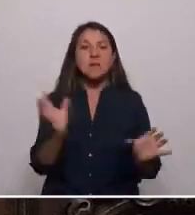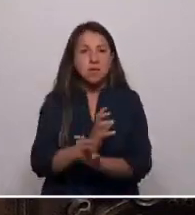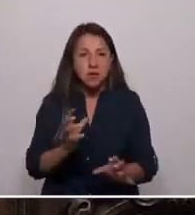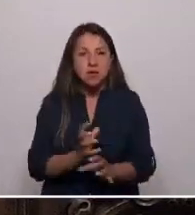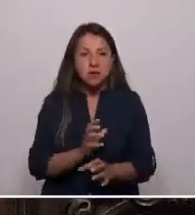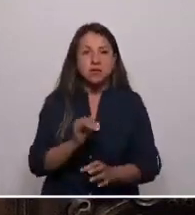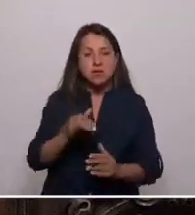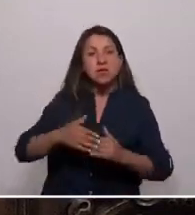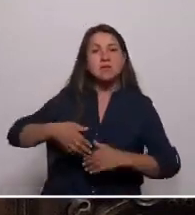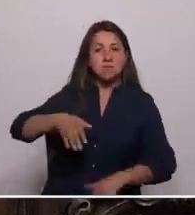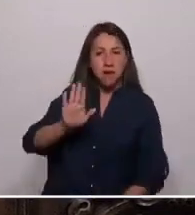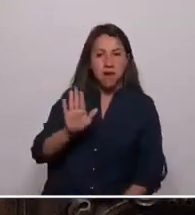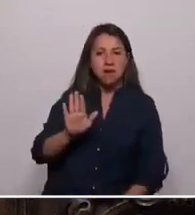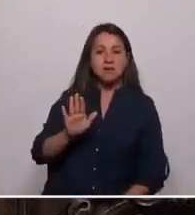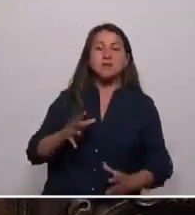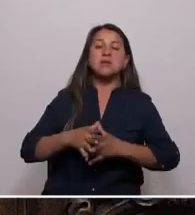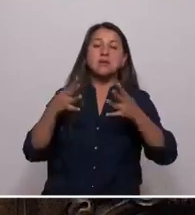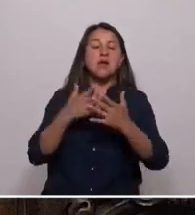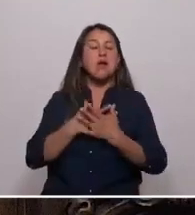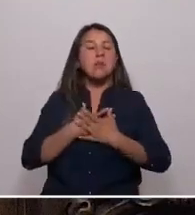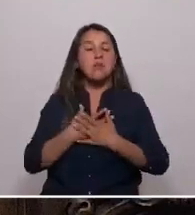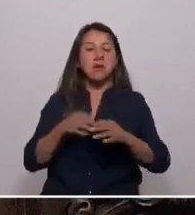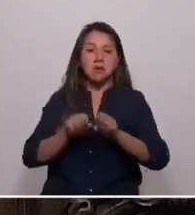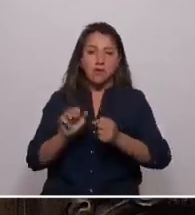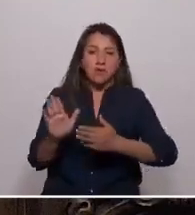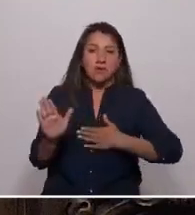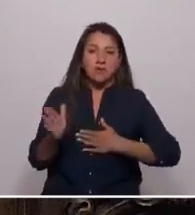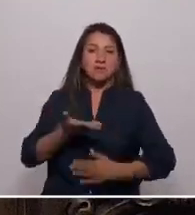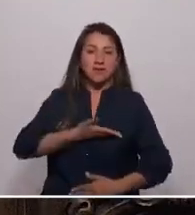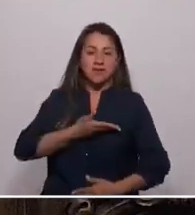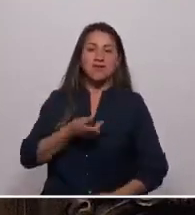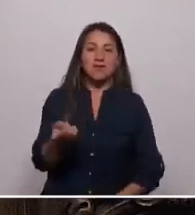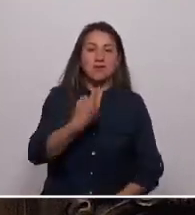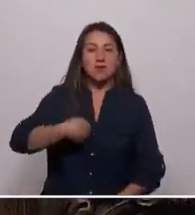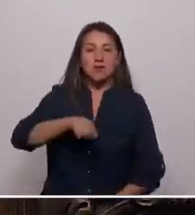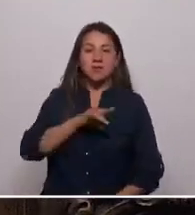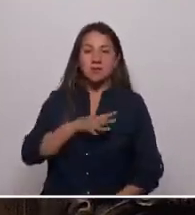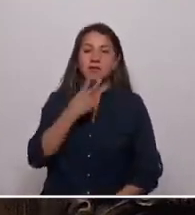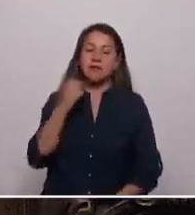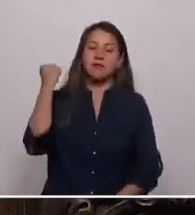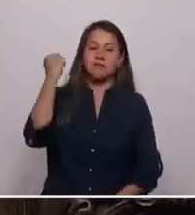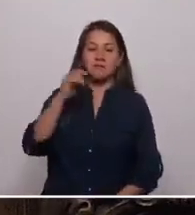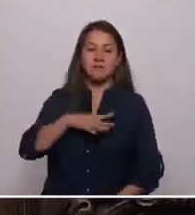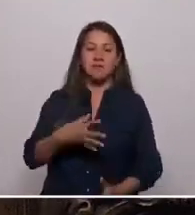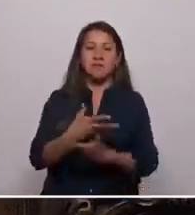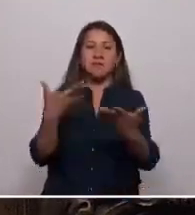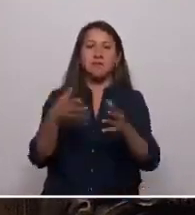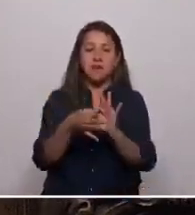sobre todo, con el gran amor y compromiso que tengo por nuestro país. ¡Viva Chile! Muchas gracias.